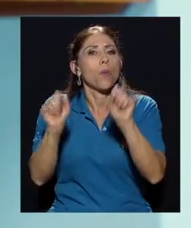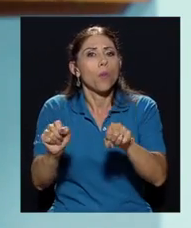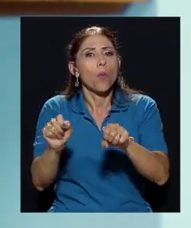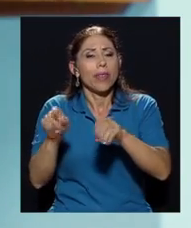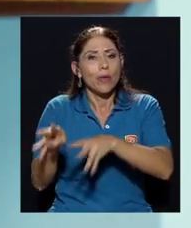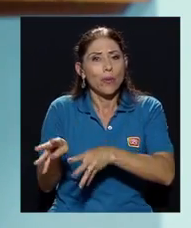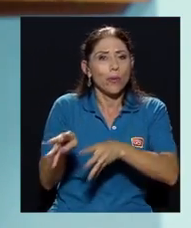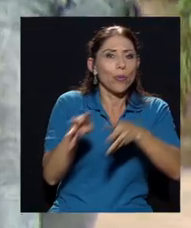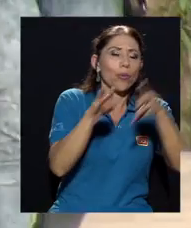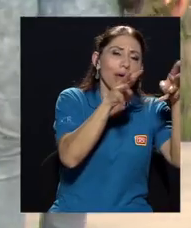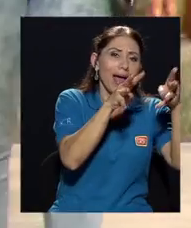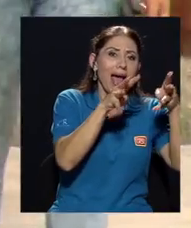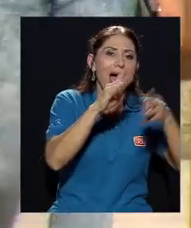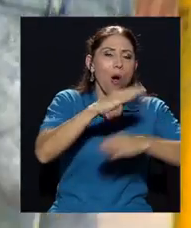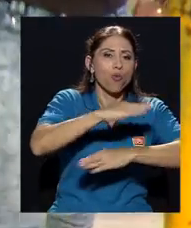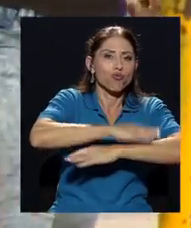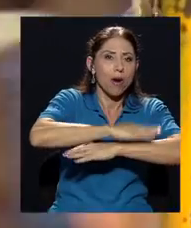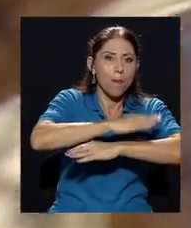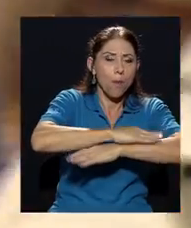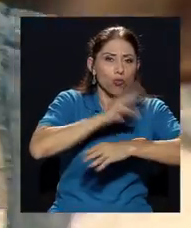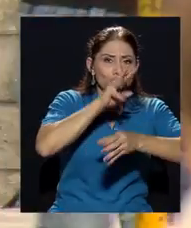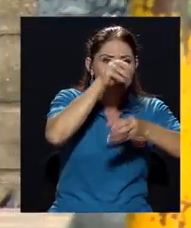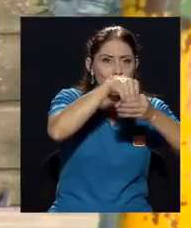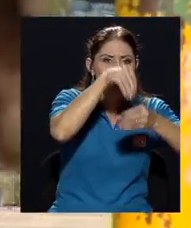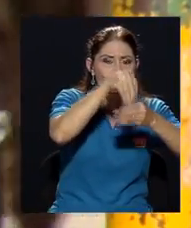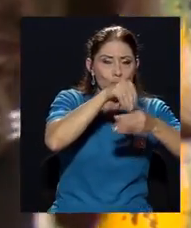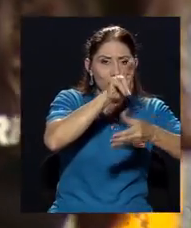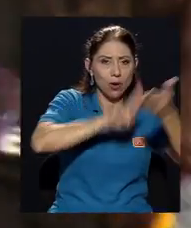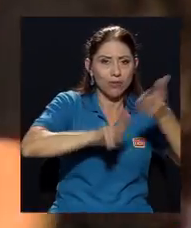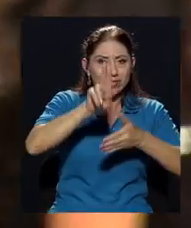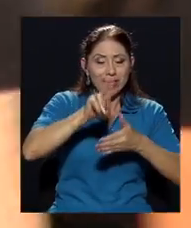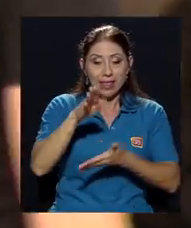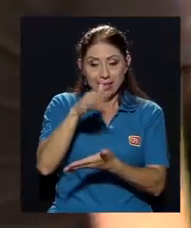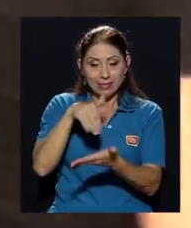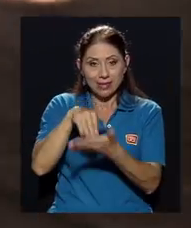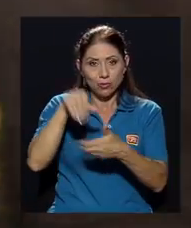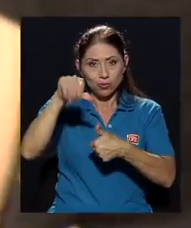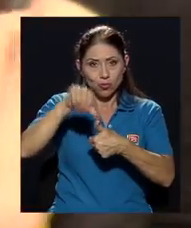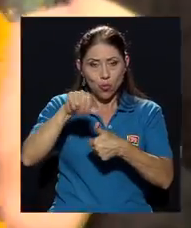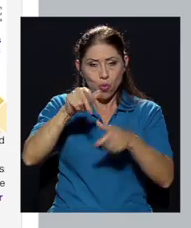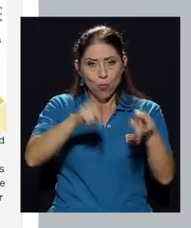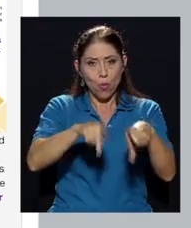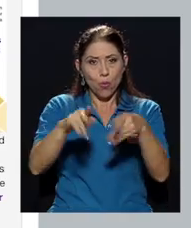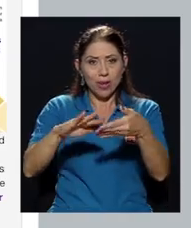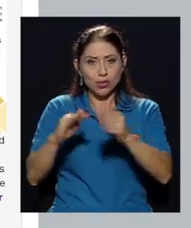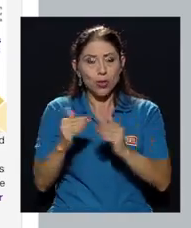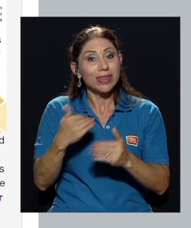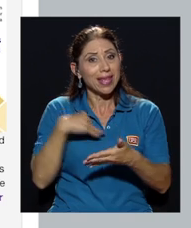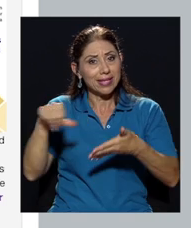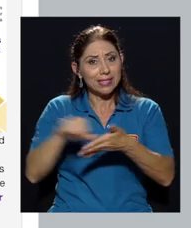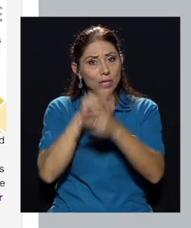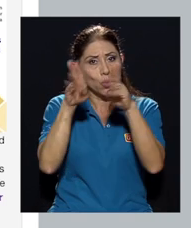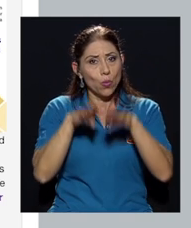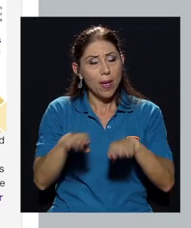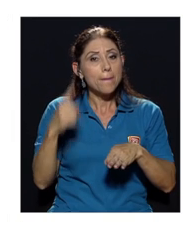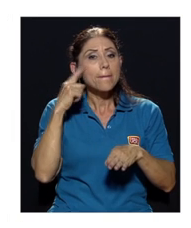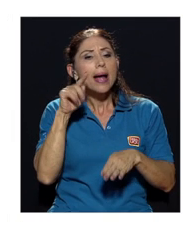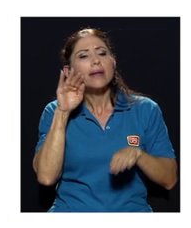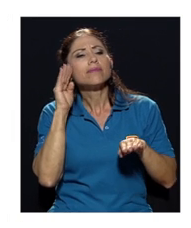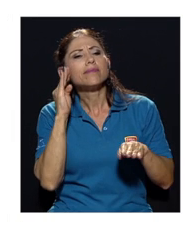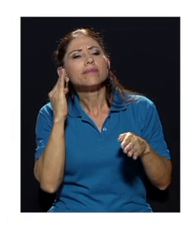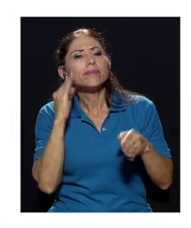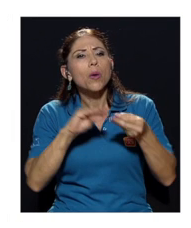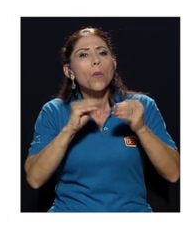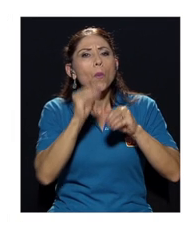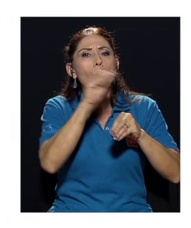repositorio Kerhua de la universidad. El Centro Centroamericano de Población posee un sitio web para consultar tasas